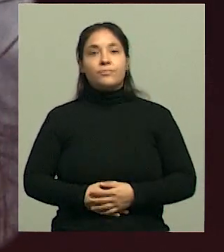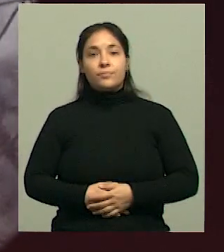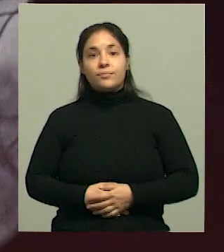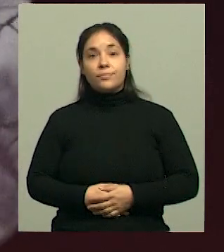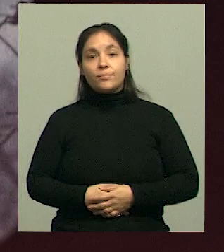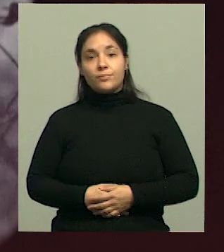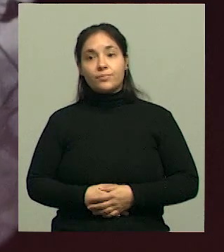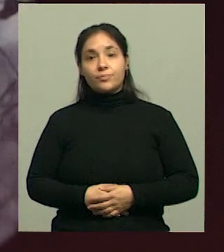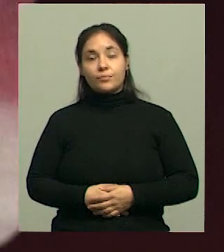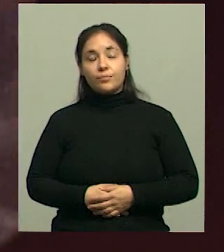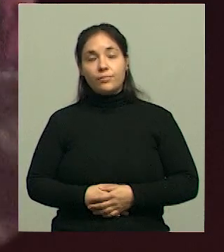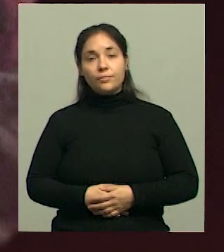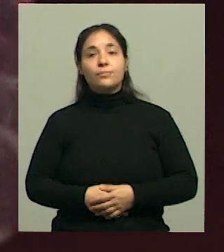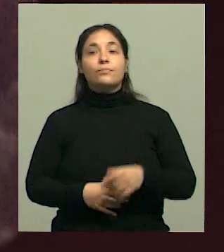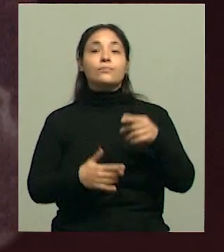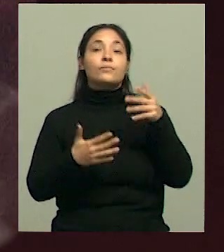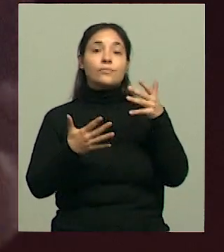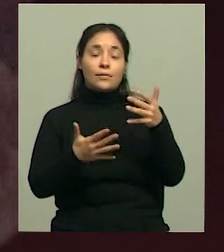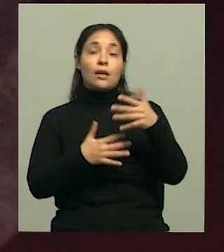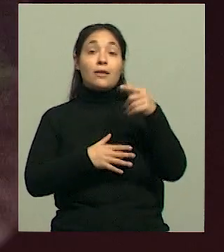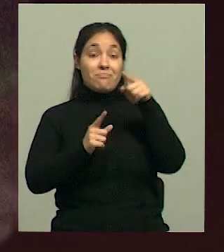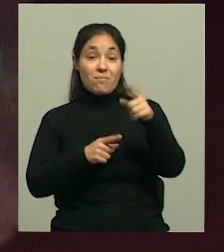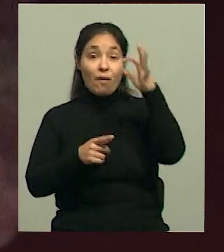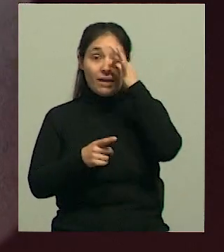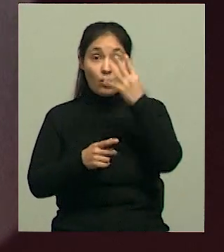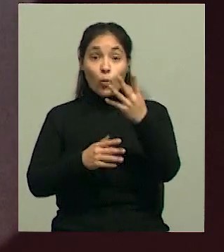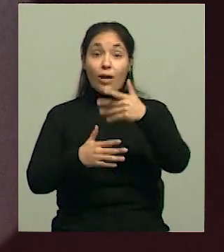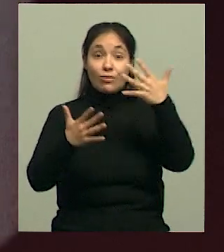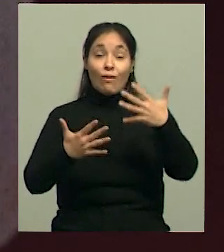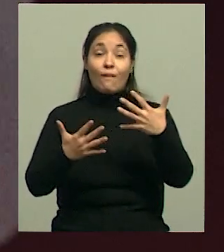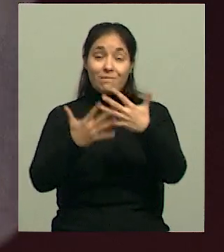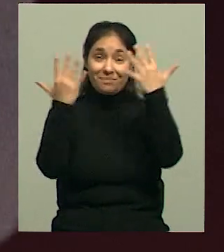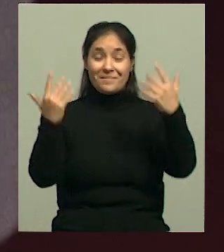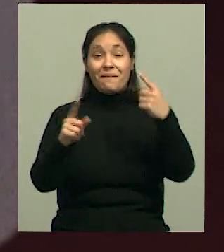de, bueno, la festividad que se realiza el 24 comienza con una